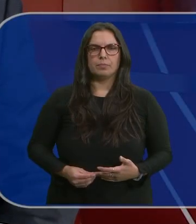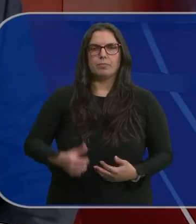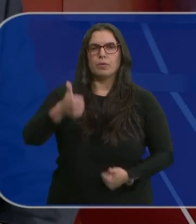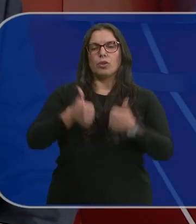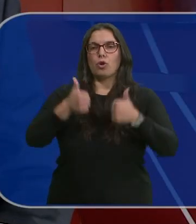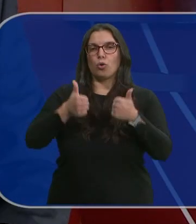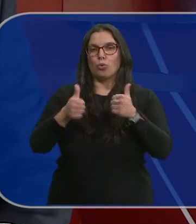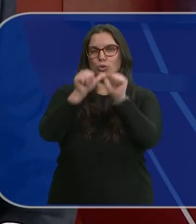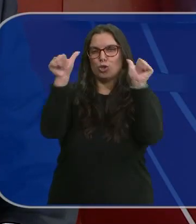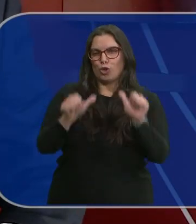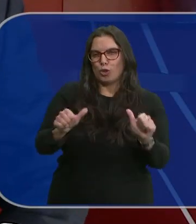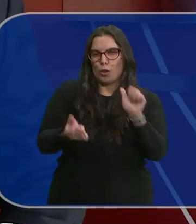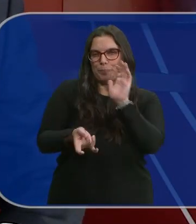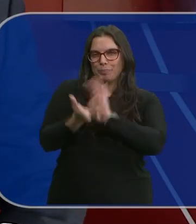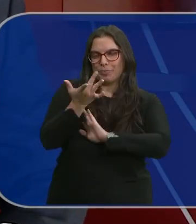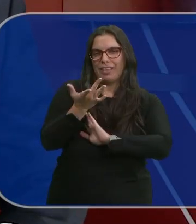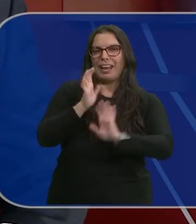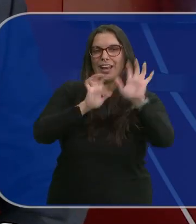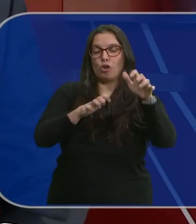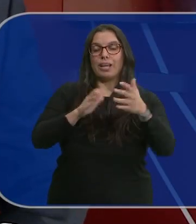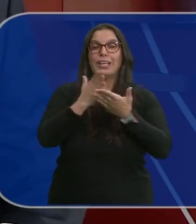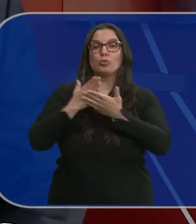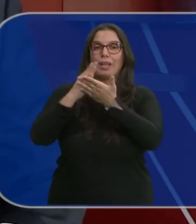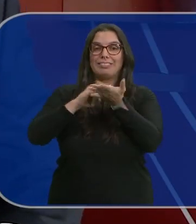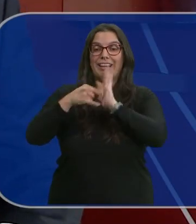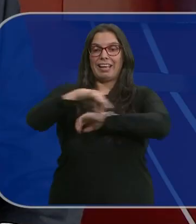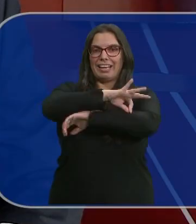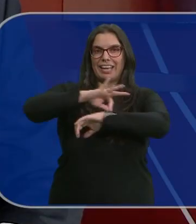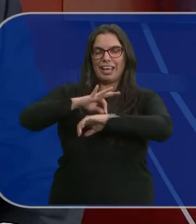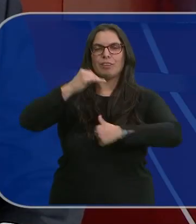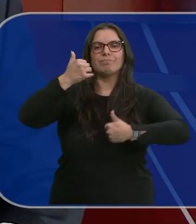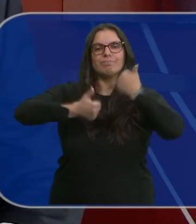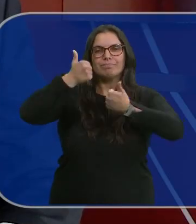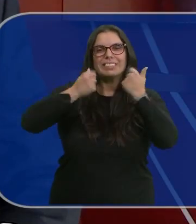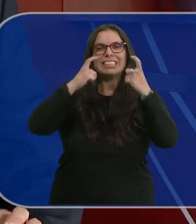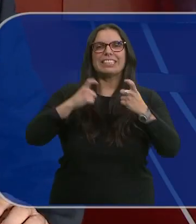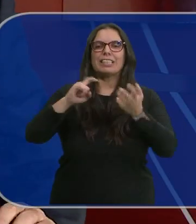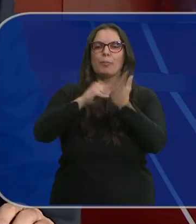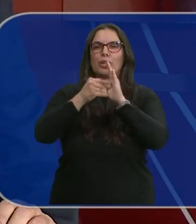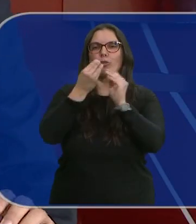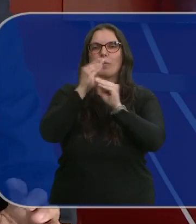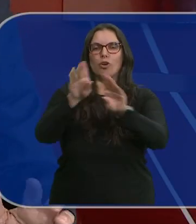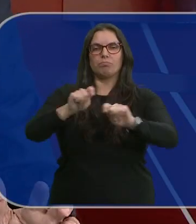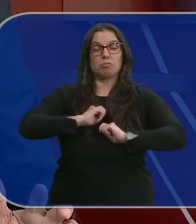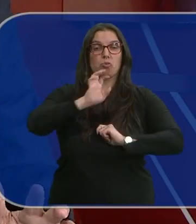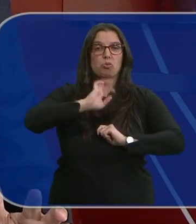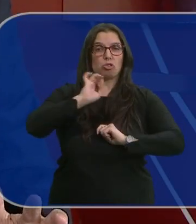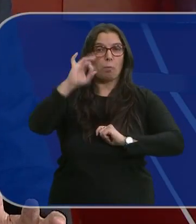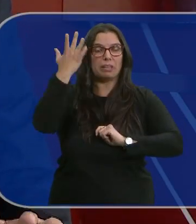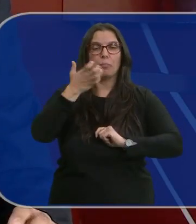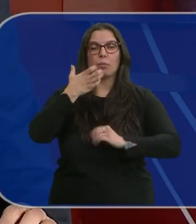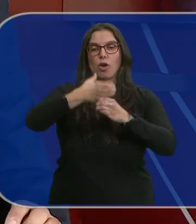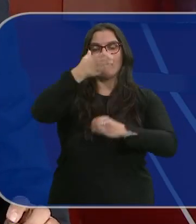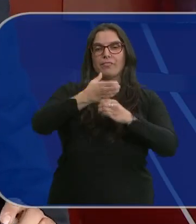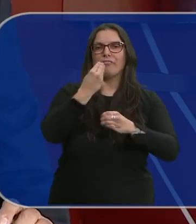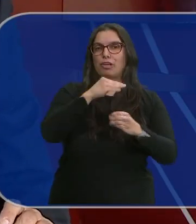Concurso de prototipos en León. Los estudiantes de ingeniería compiten por conseguir el mejor proyecto. Hemos visto inventos curiosos, desde una botella que se enfría